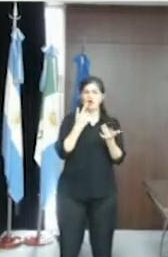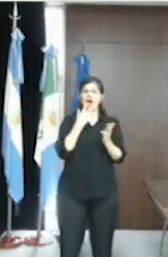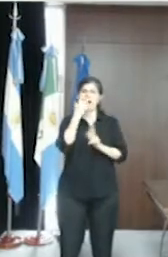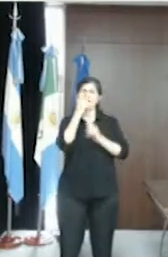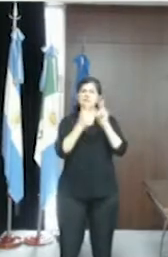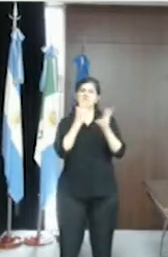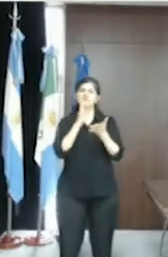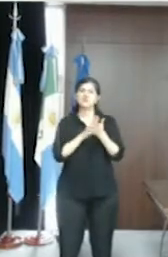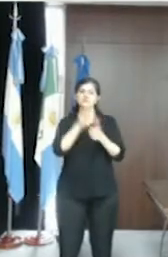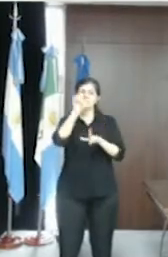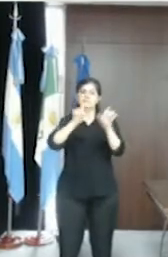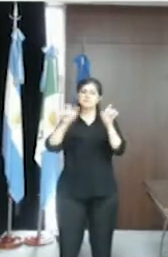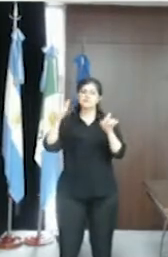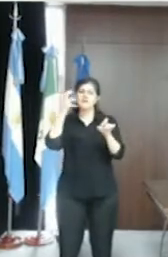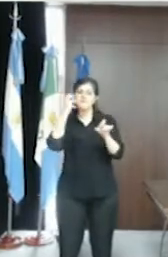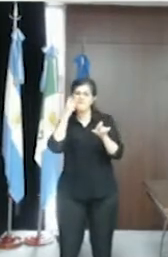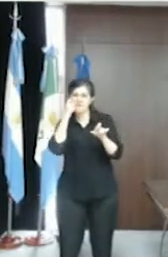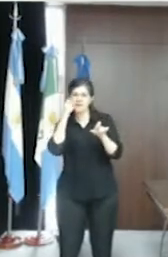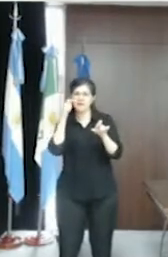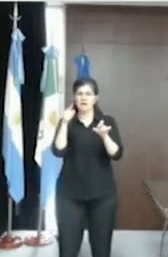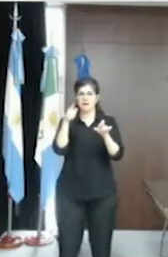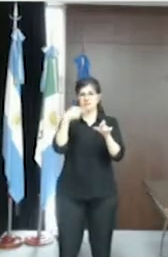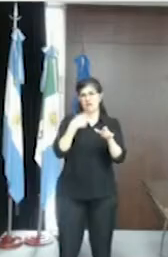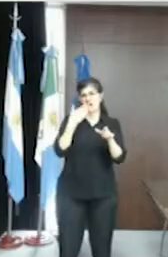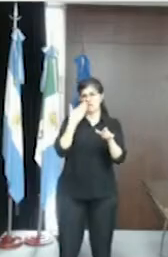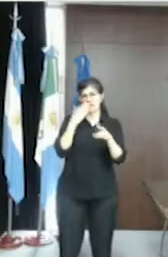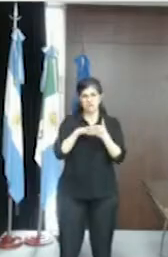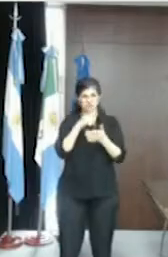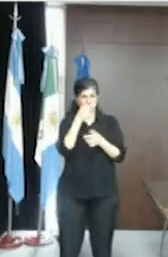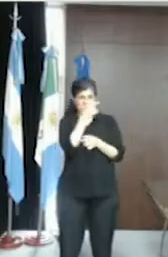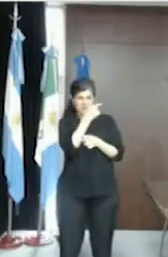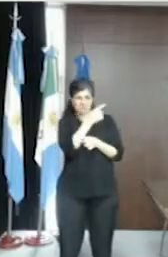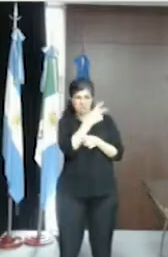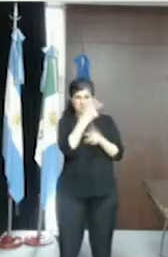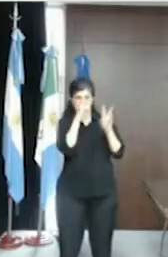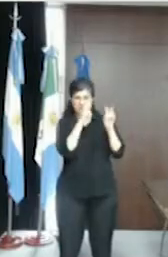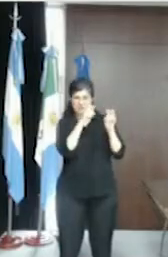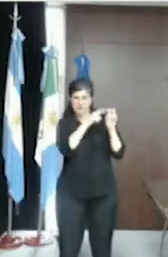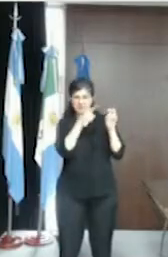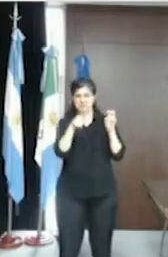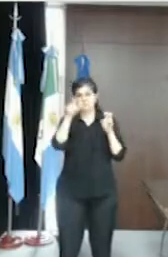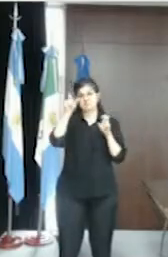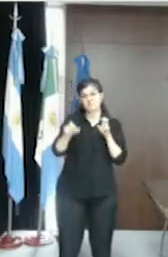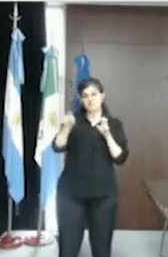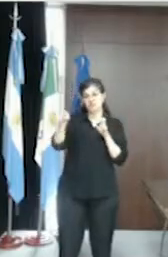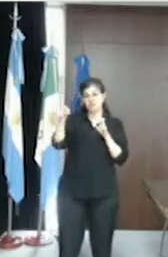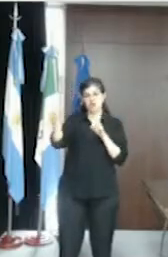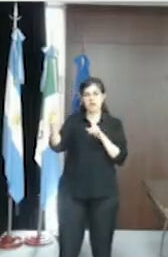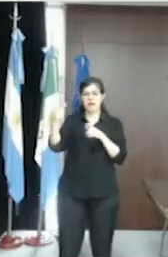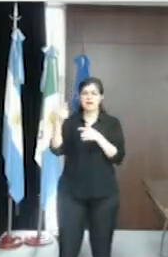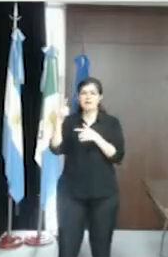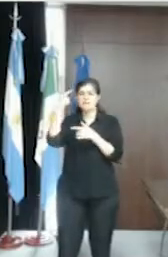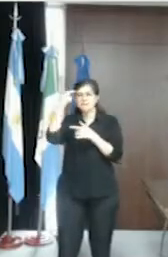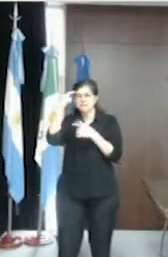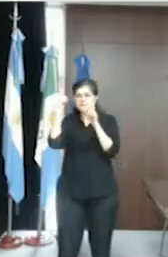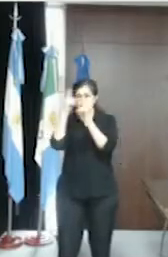y apoyos a personas mayores? Porque del otro lado del paciente con enfermedad cognitiva y trastornos conductuales hay